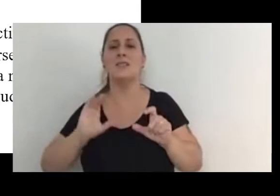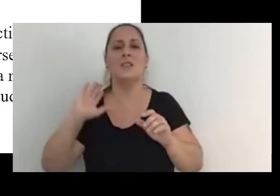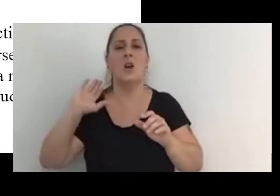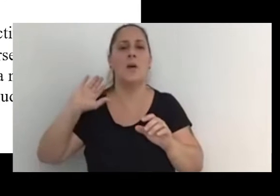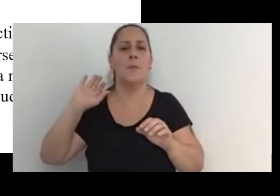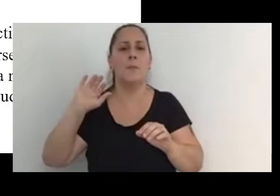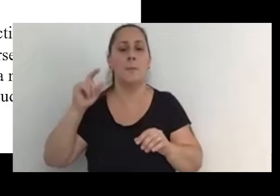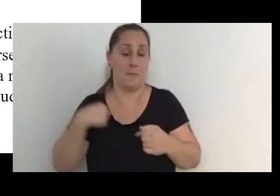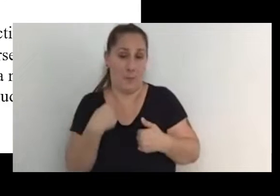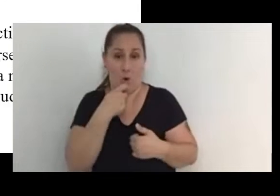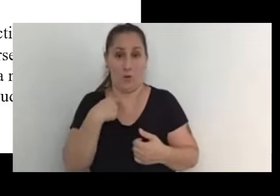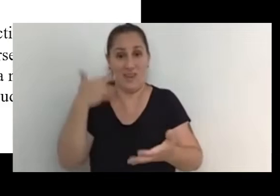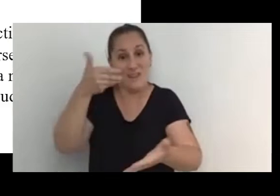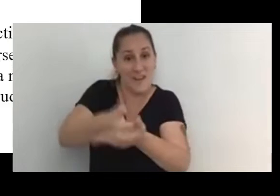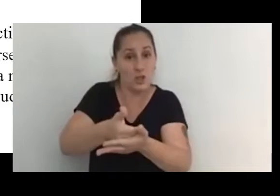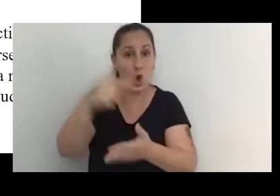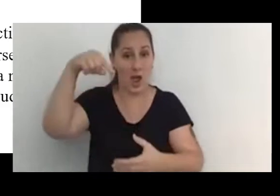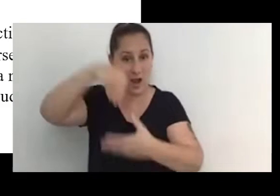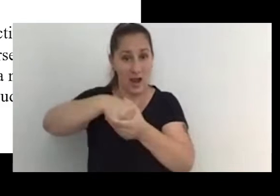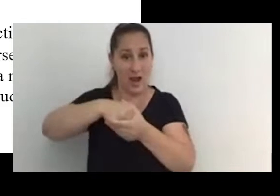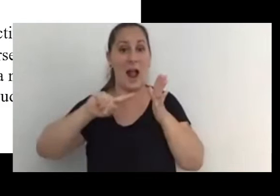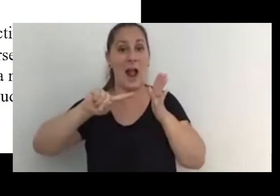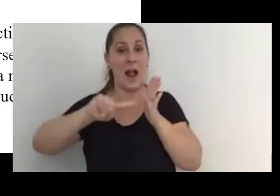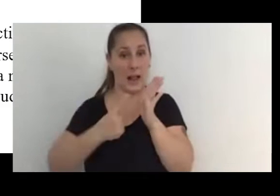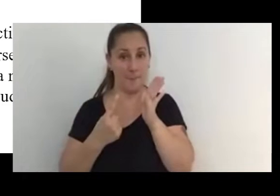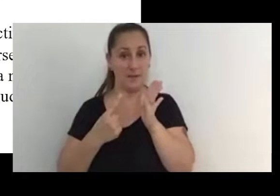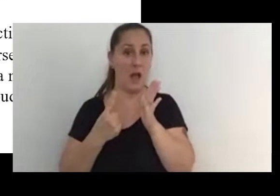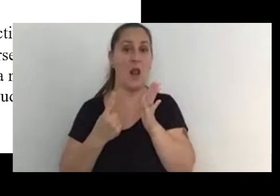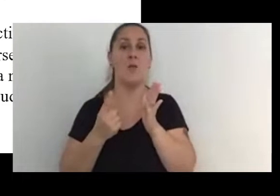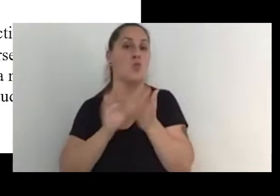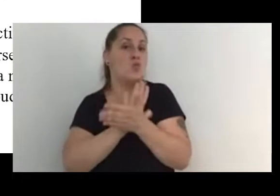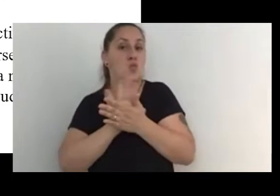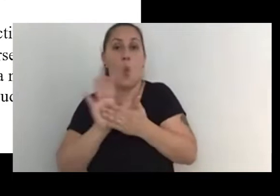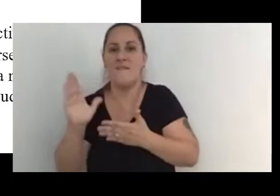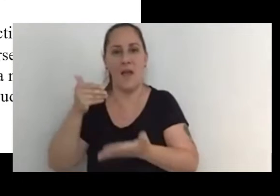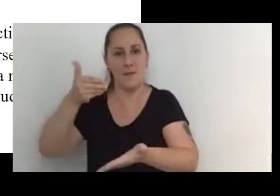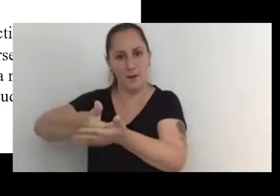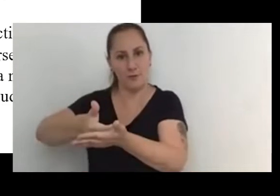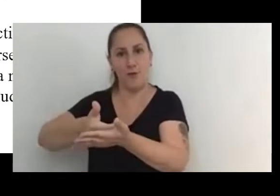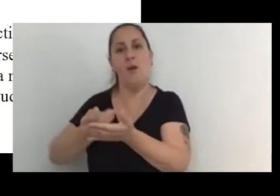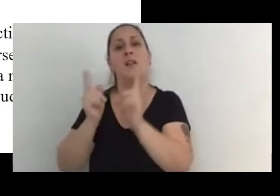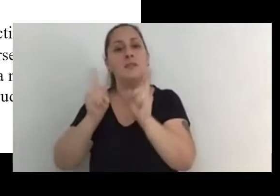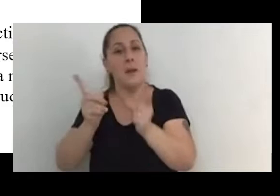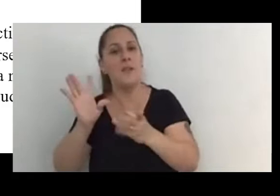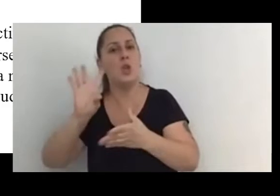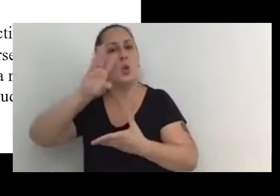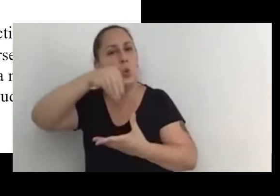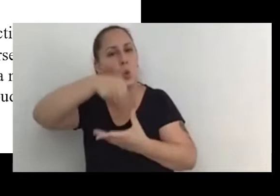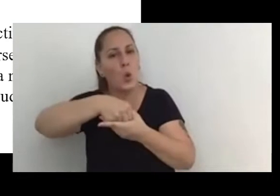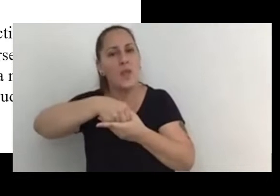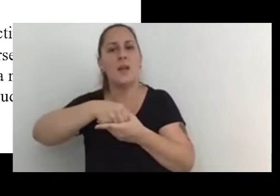capital que se realicen para la ejecución de una nueva inversión, incluidas las que se requieran para